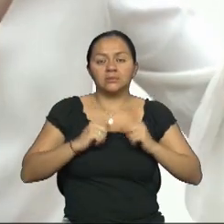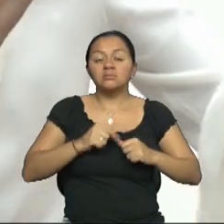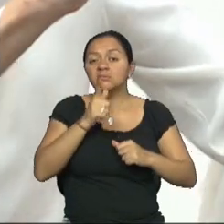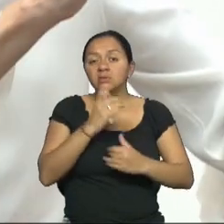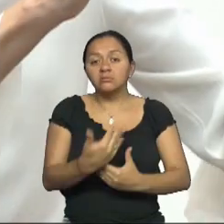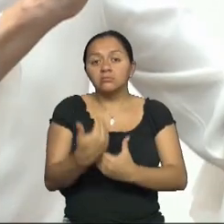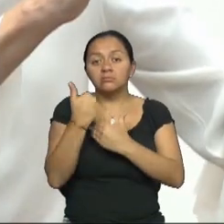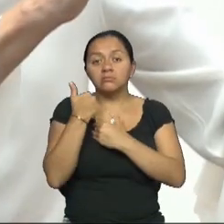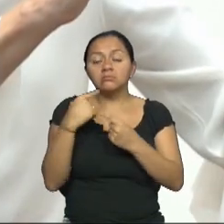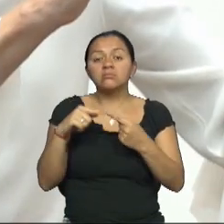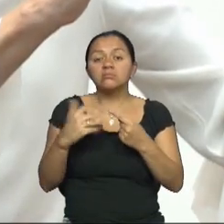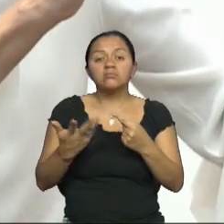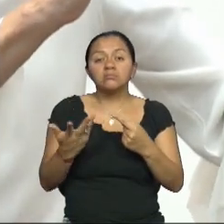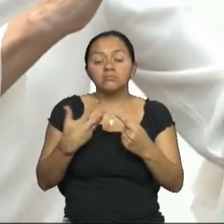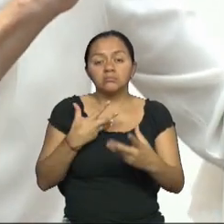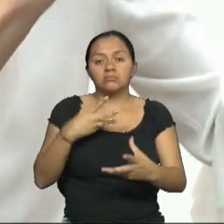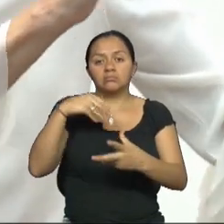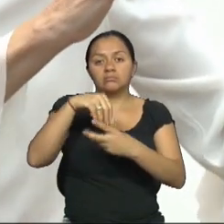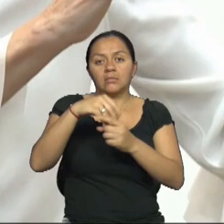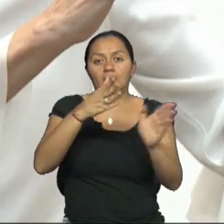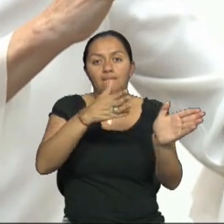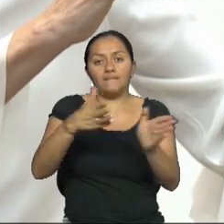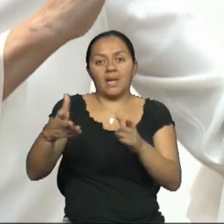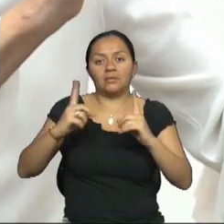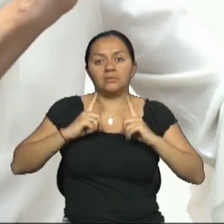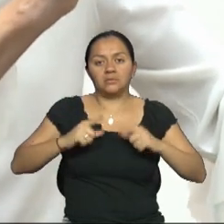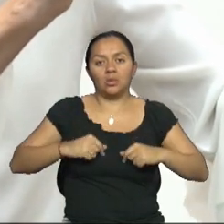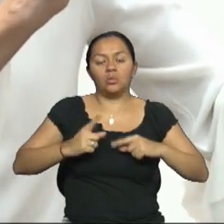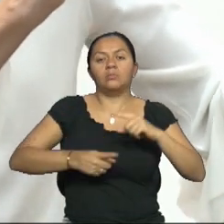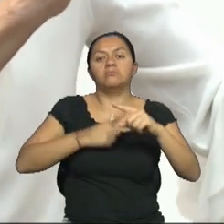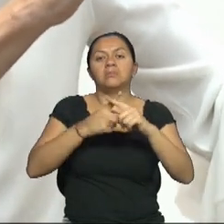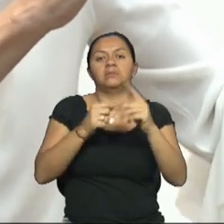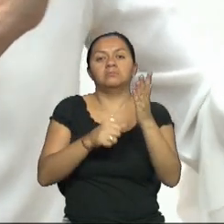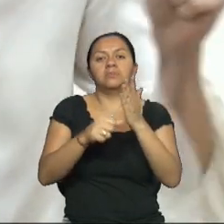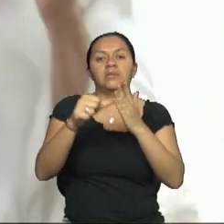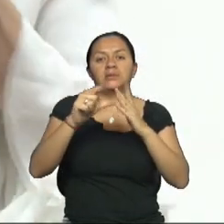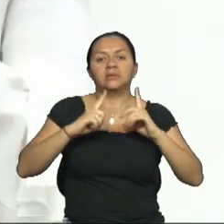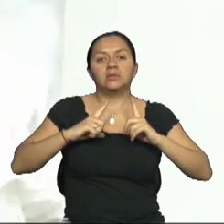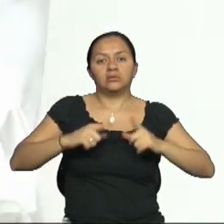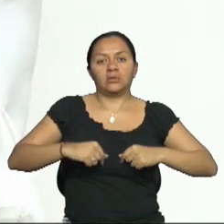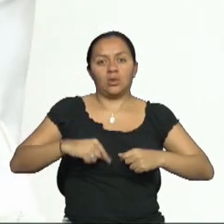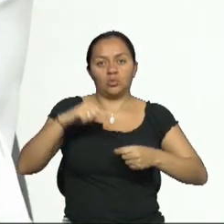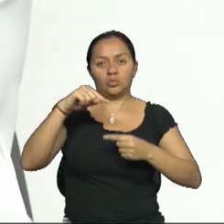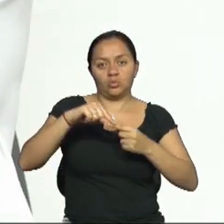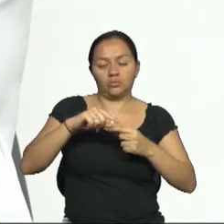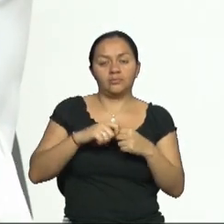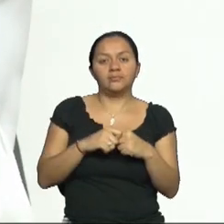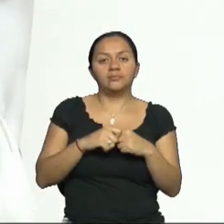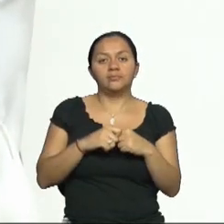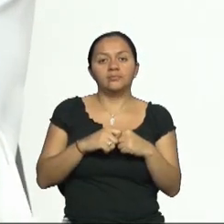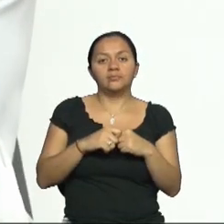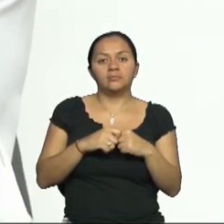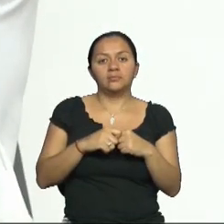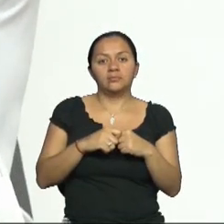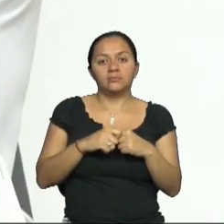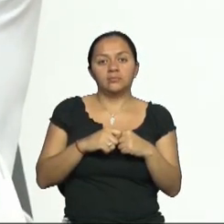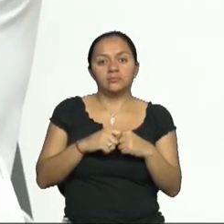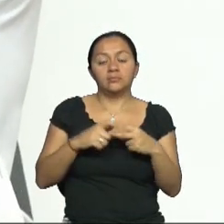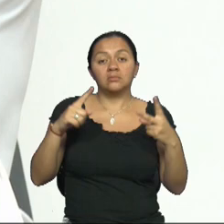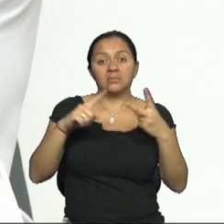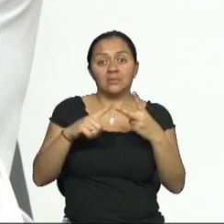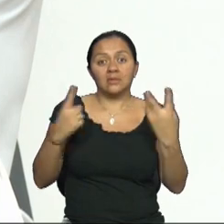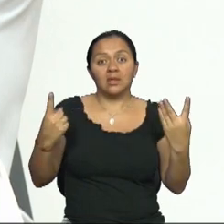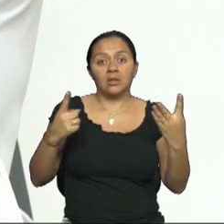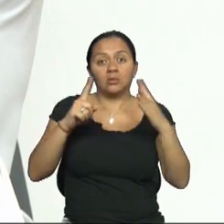responsabilidad del sistema de salud y del Ministerio de Salud, debería ser. Uh-huh. y la inclusión es